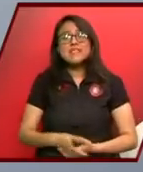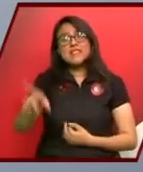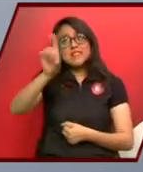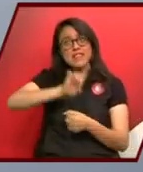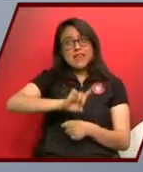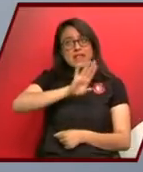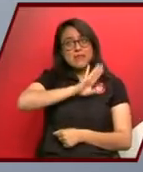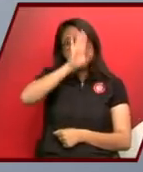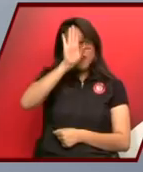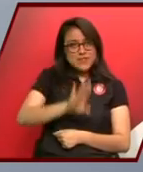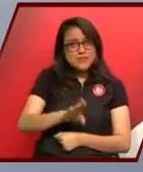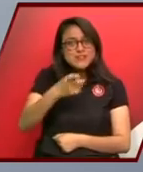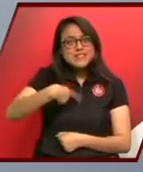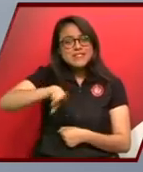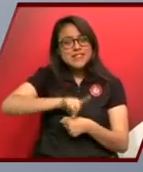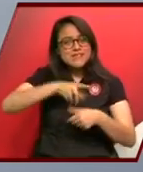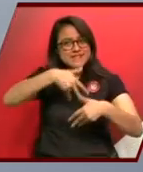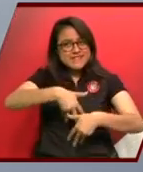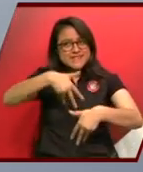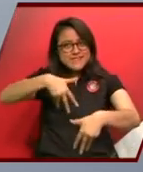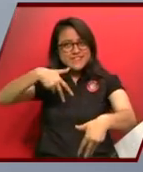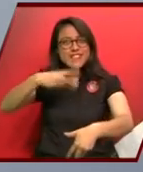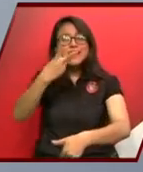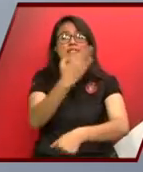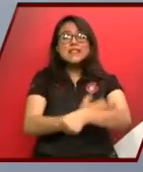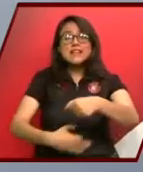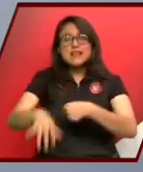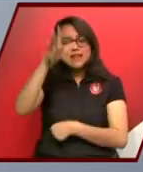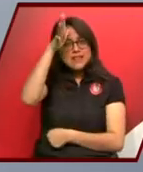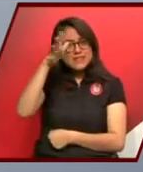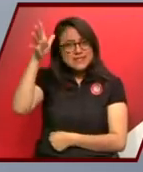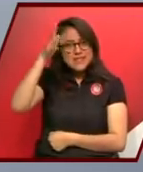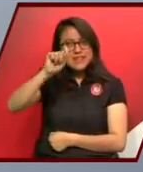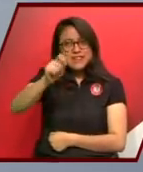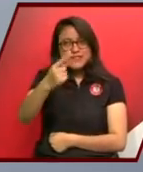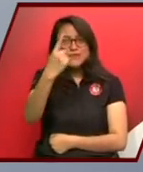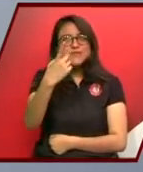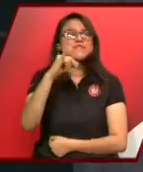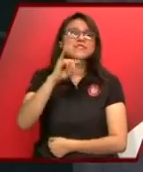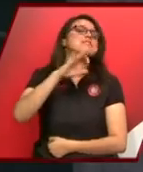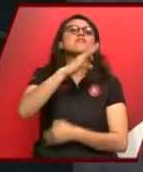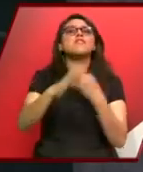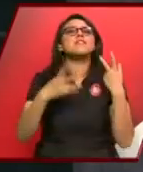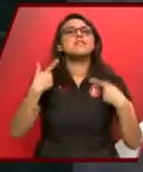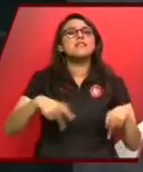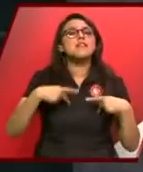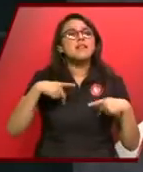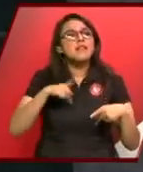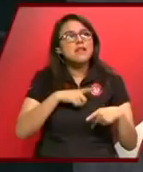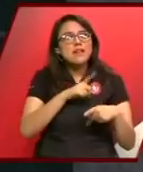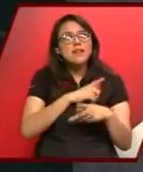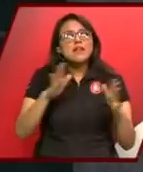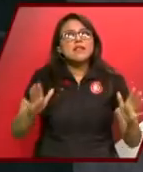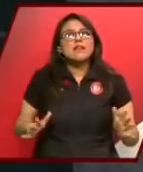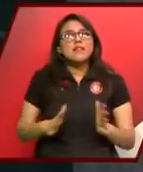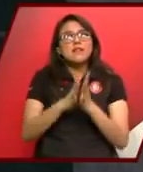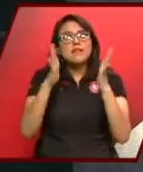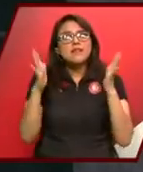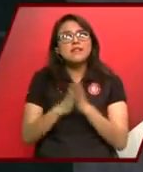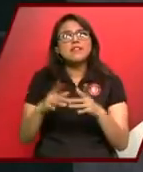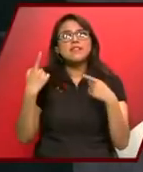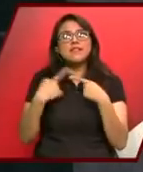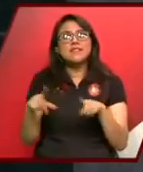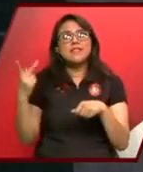de Muertos, el desfile por eso, 3 de la tarde por Azteca 1. Y además hablar acerca de toda la gente que participa en este